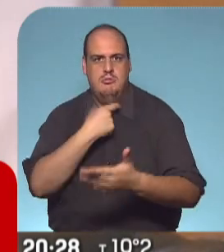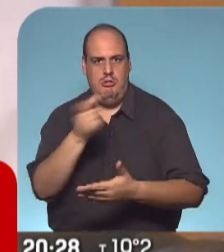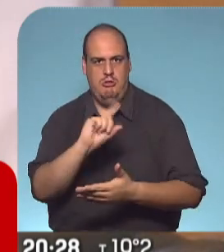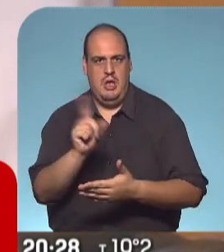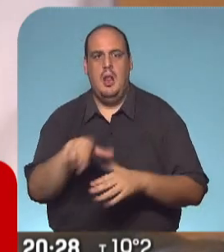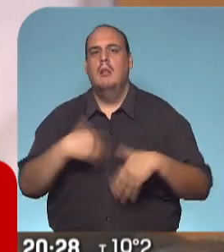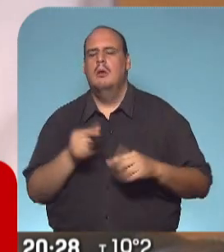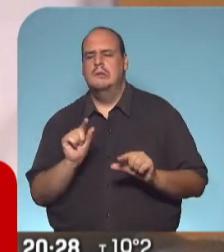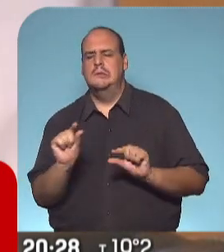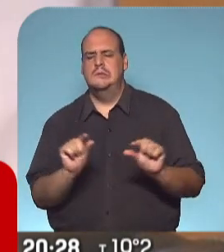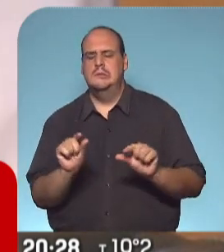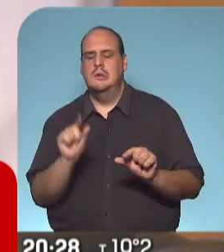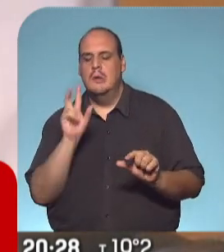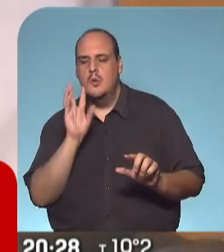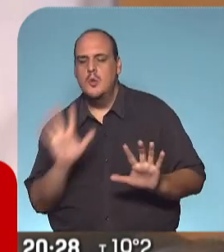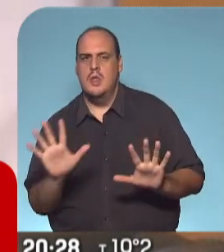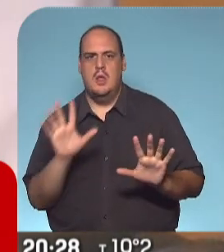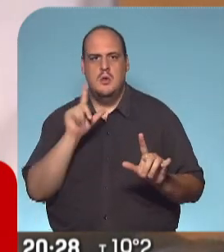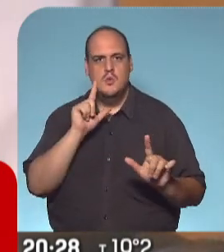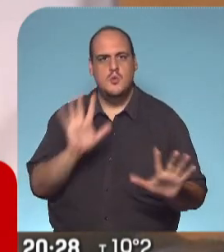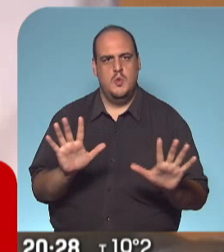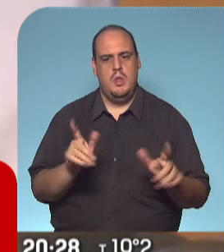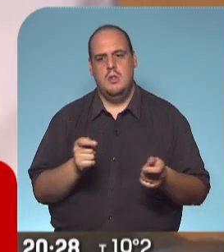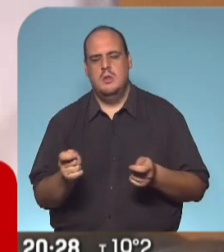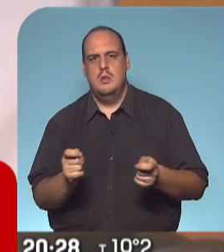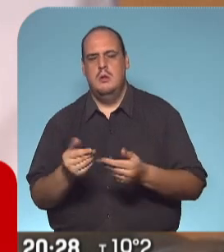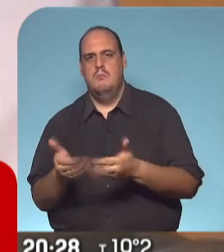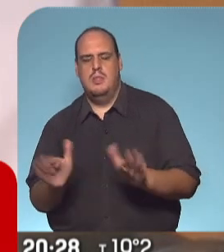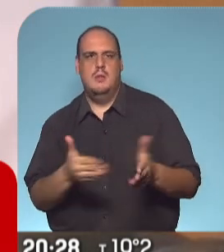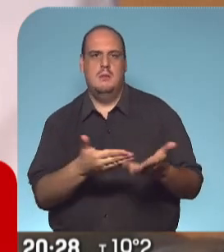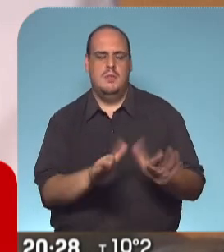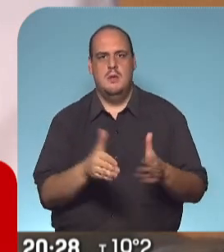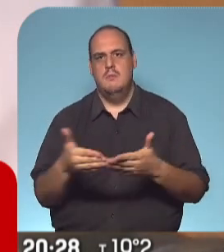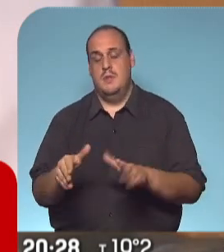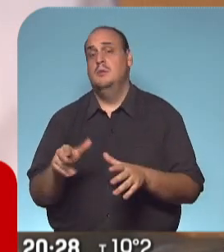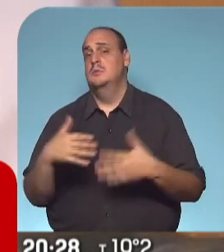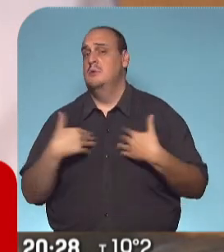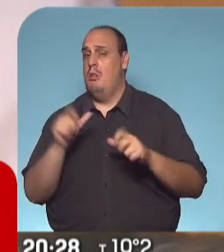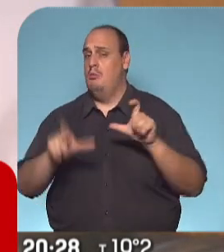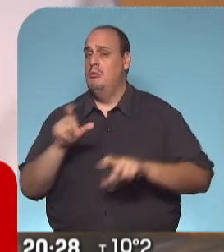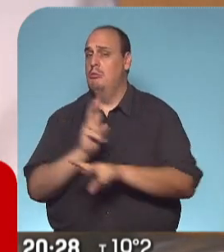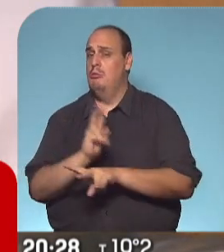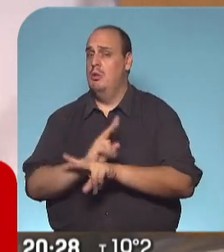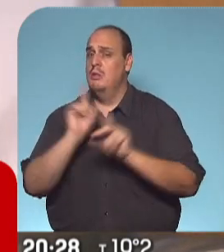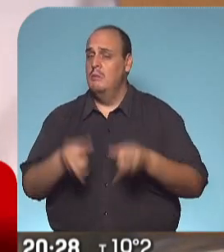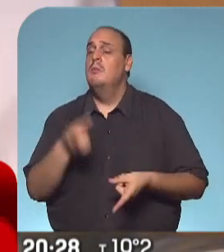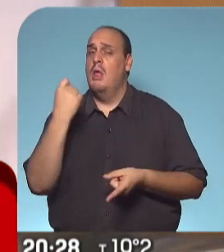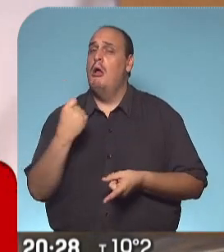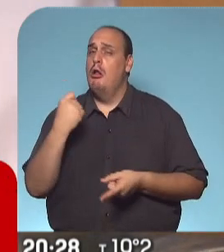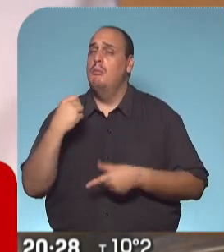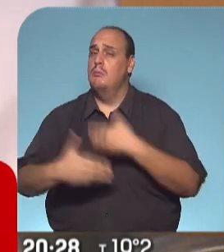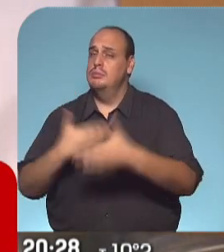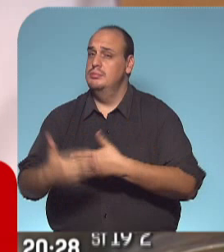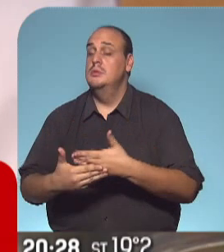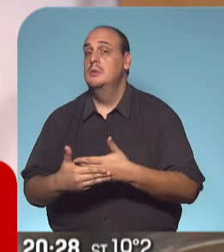estamos cuidando a la salud de la gente al mismo tiempo que vamos generando condiciones para que la economía también vaya pudiendo reaccionar a la velocidad